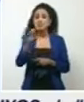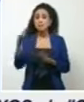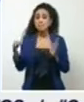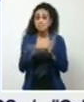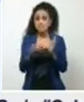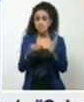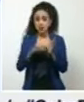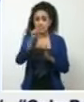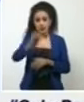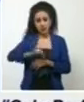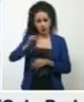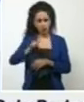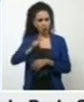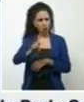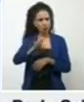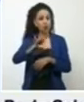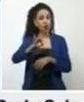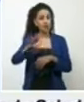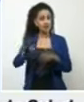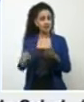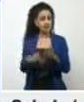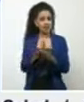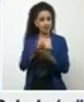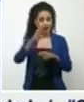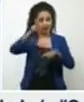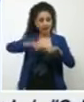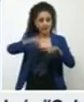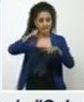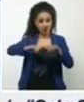últimos 15 días. La Habana,